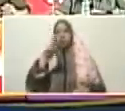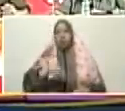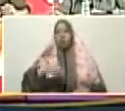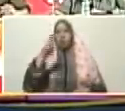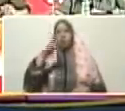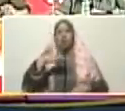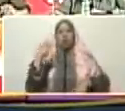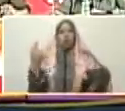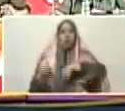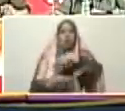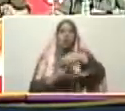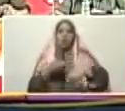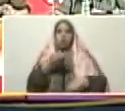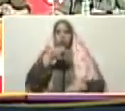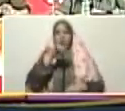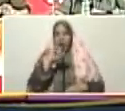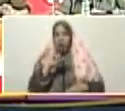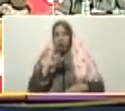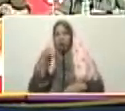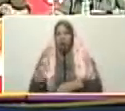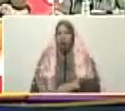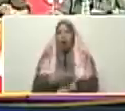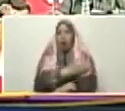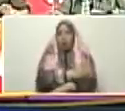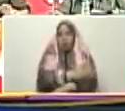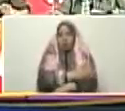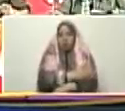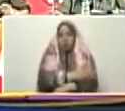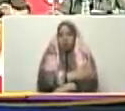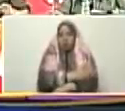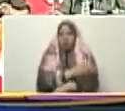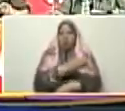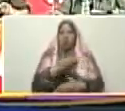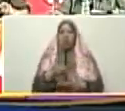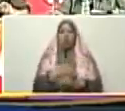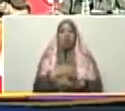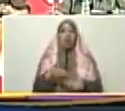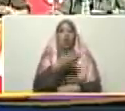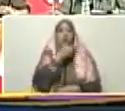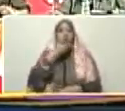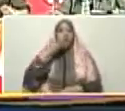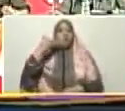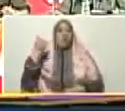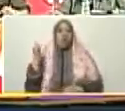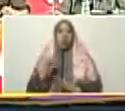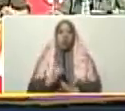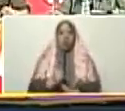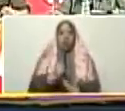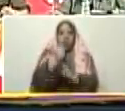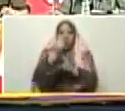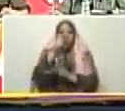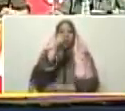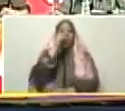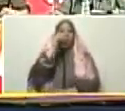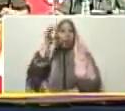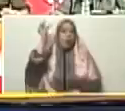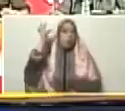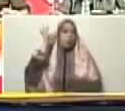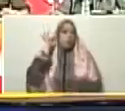tenido que hemos combinado los mejores líderes y las mejores líderes